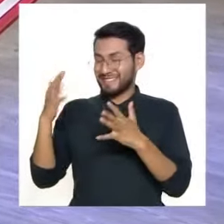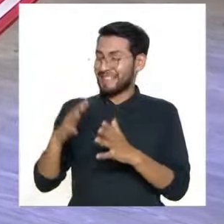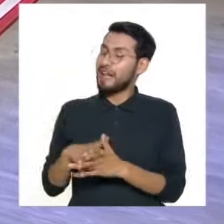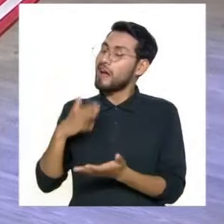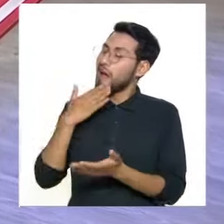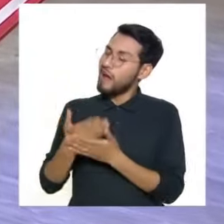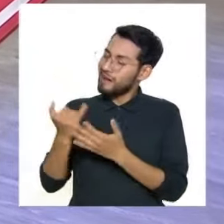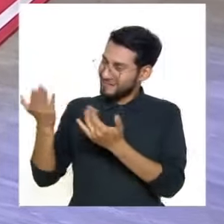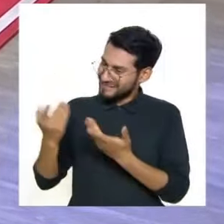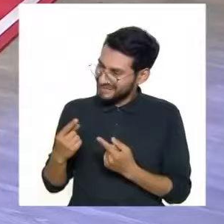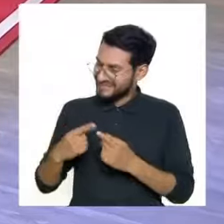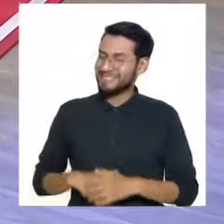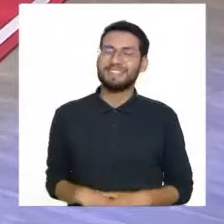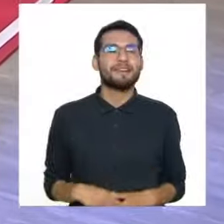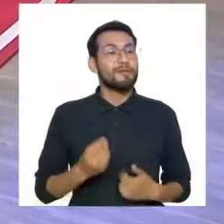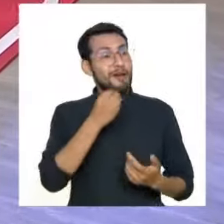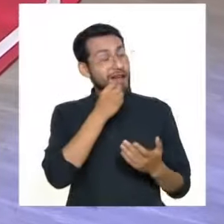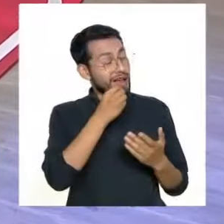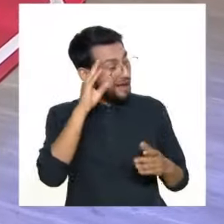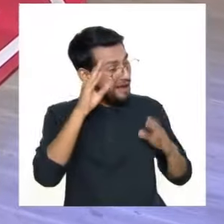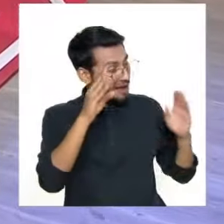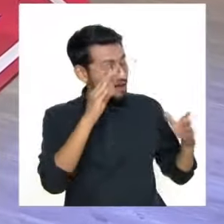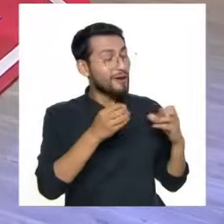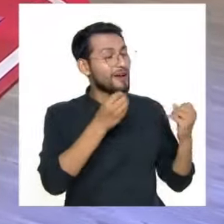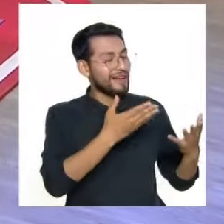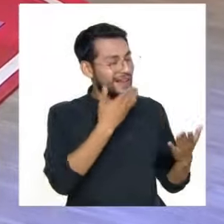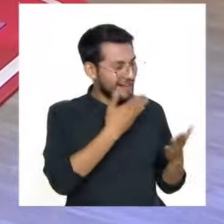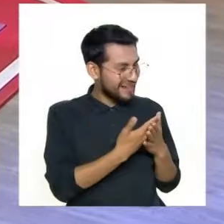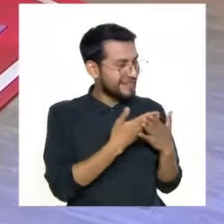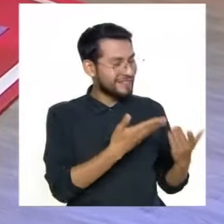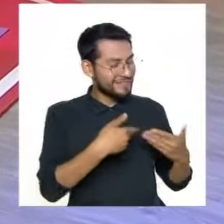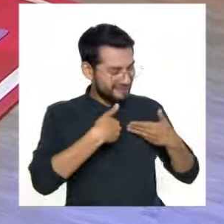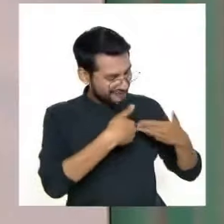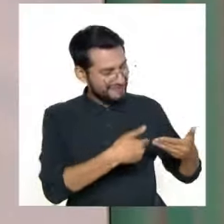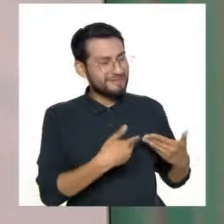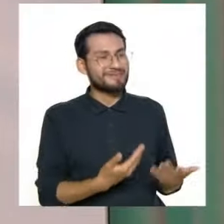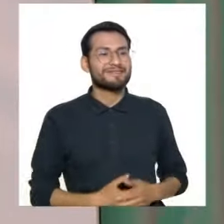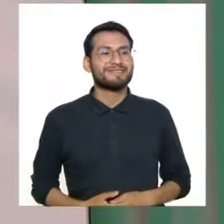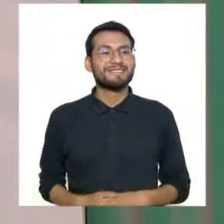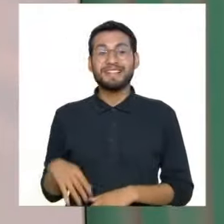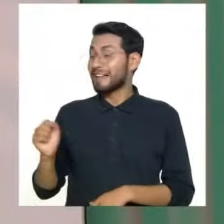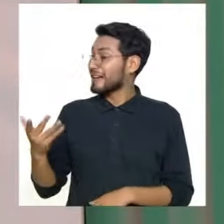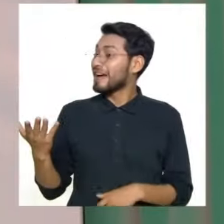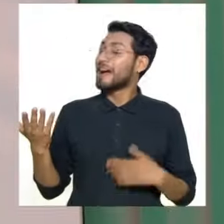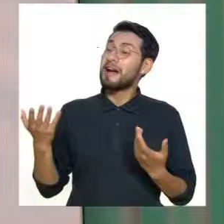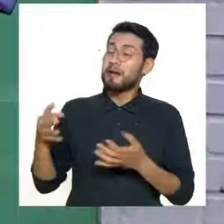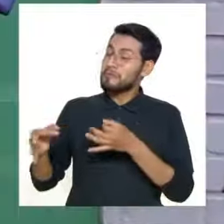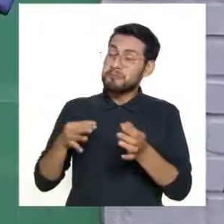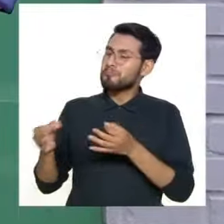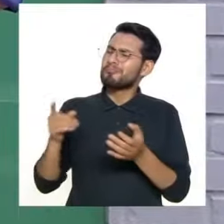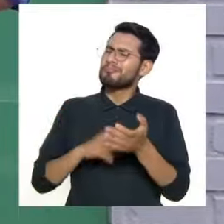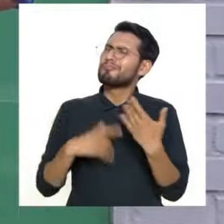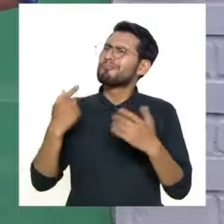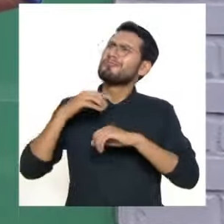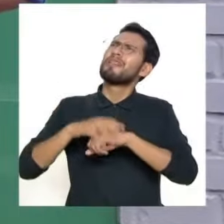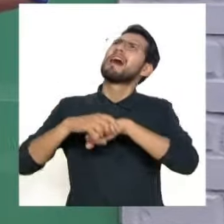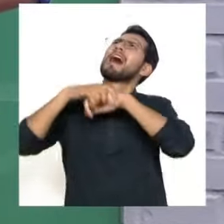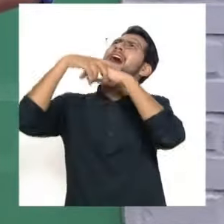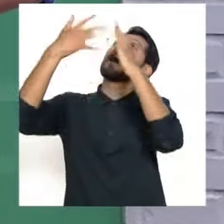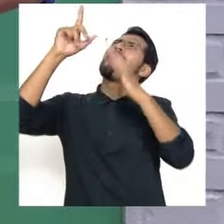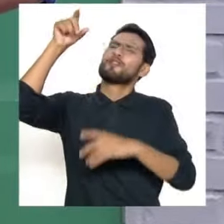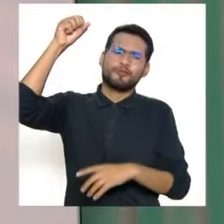paraas Cómo estás bienvenida Hola chicos Cómo están Muchas gracias por la invitación nuevamente cuéntanos de qué en qué consiste el saludo al